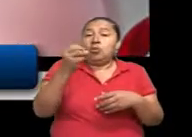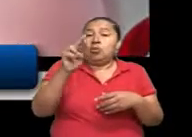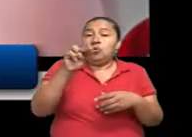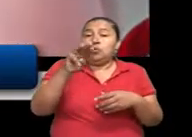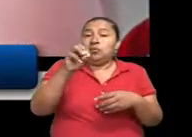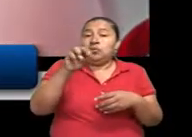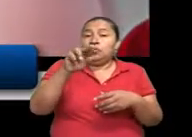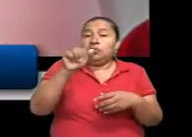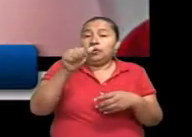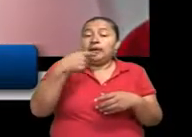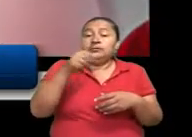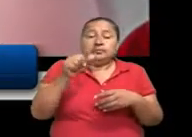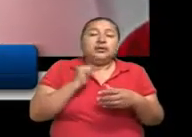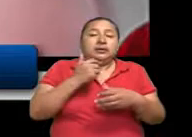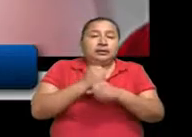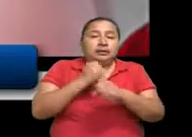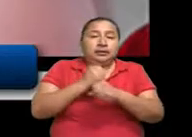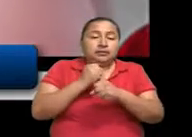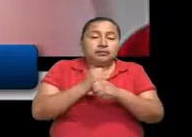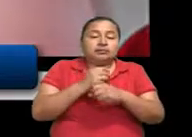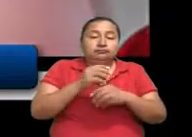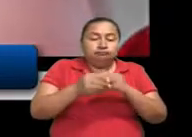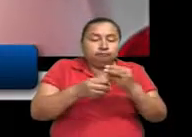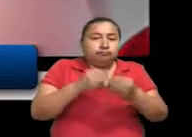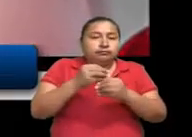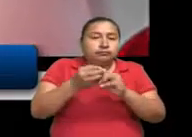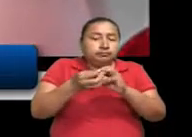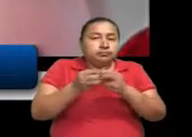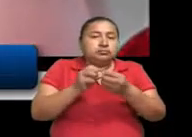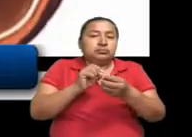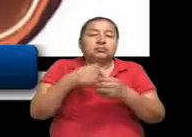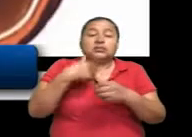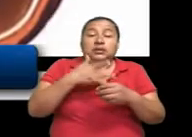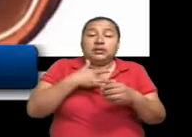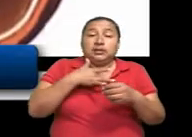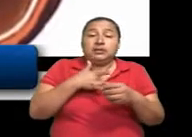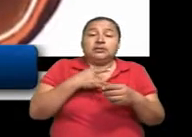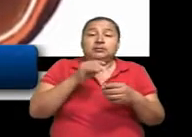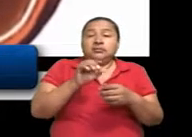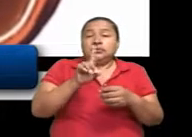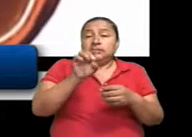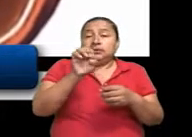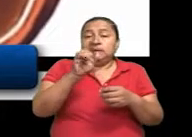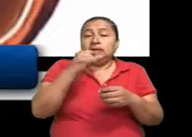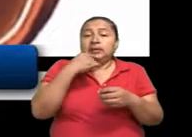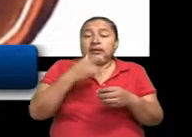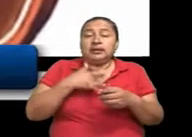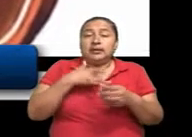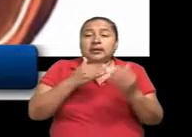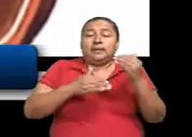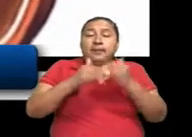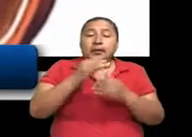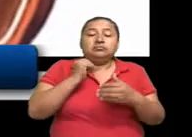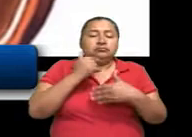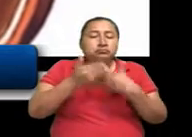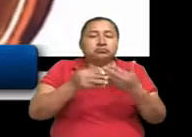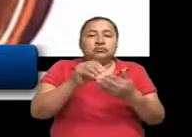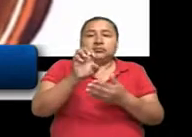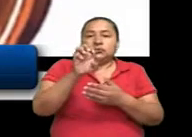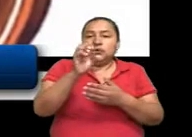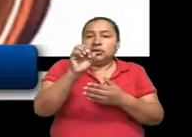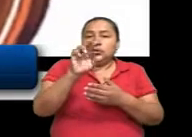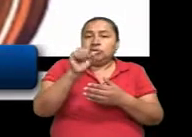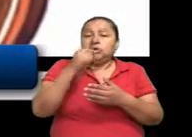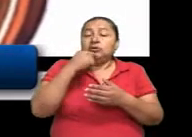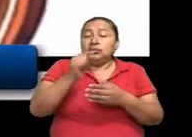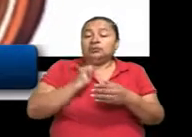esa glandulita, que son las hormonas que son las de Leydig, que produce un poquito ya de testosterona. Entonces, cuando ya